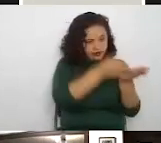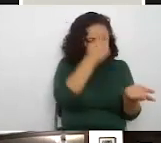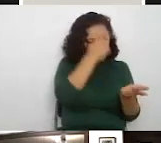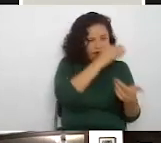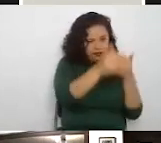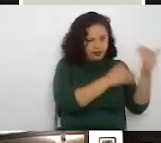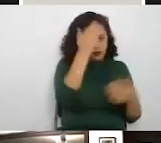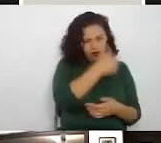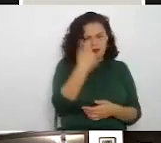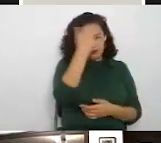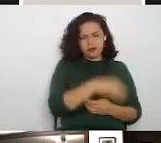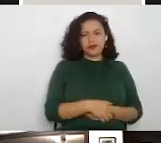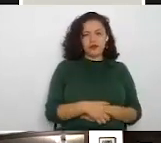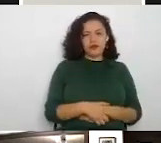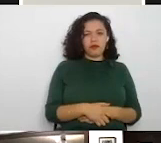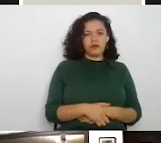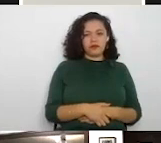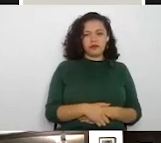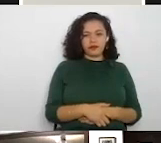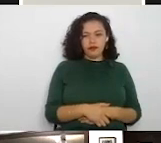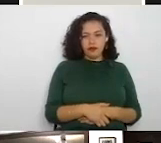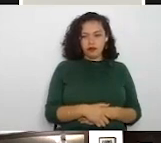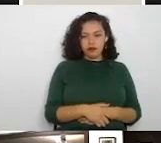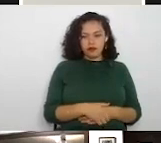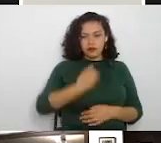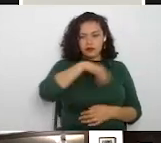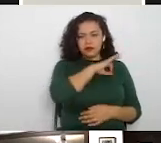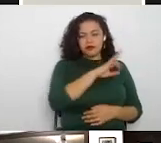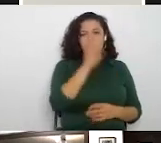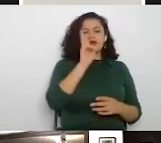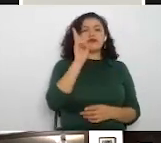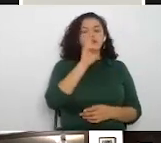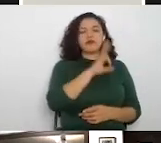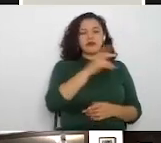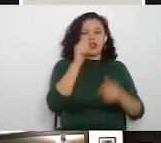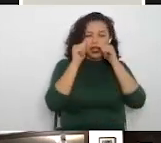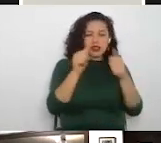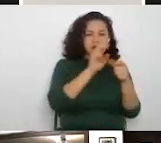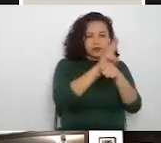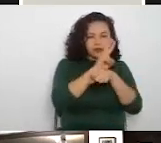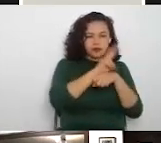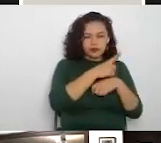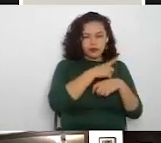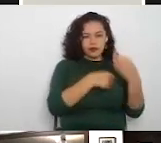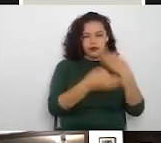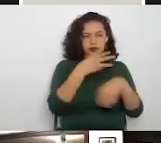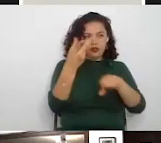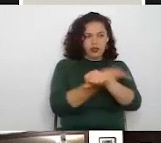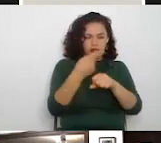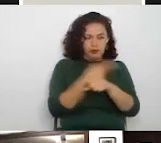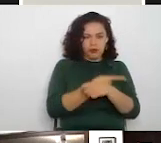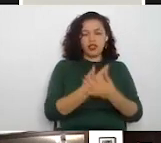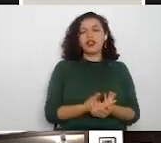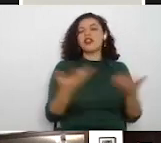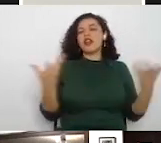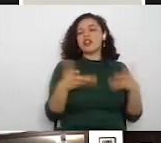procedimientos y podemos y debemos observar atentamente todo lo que está sucediendo, cómo se lleva a